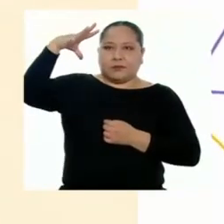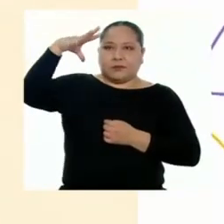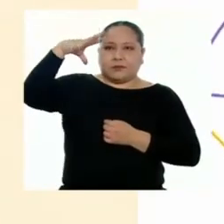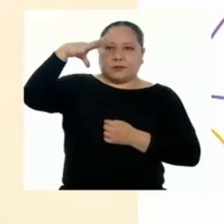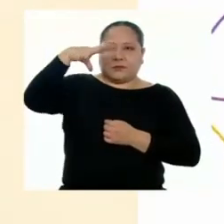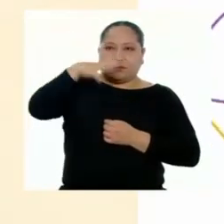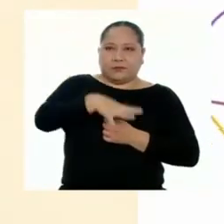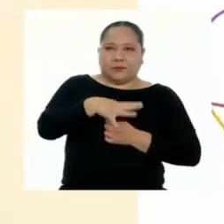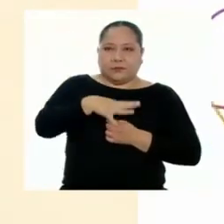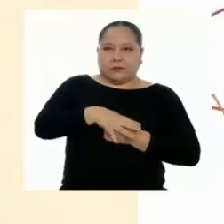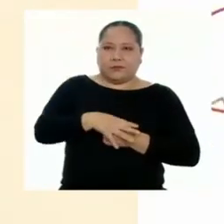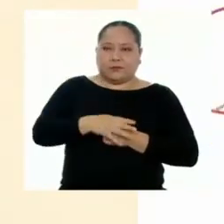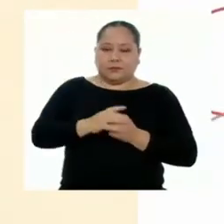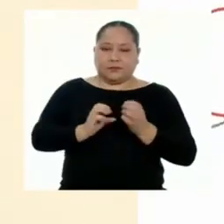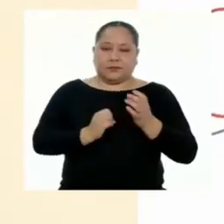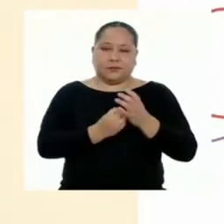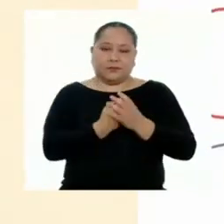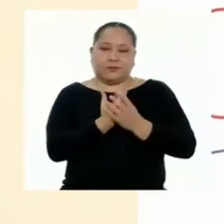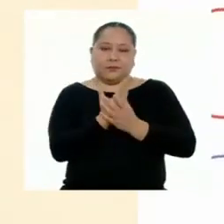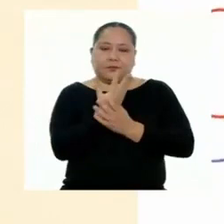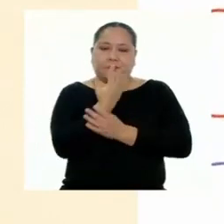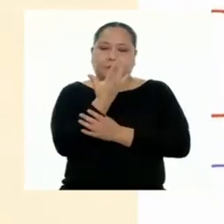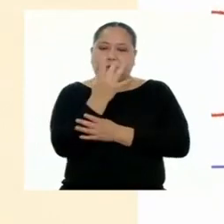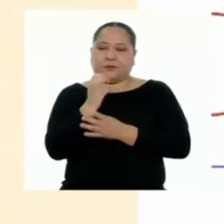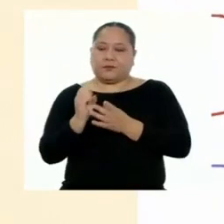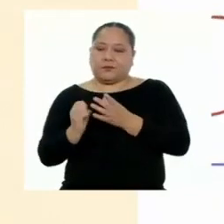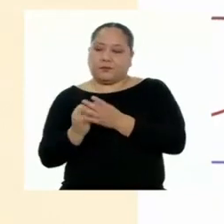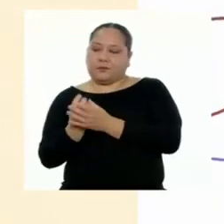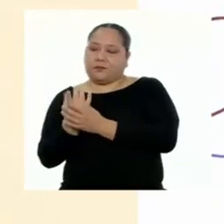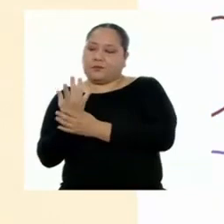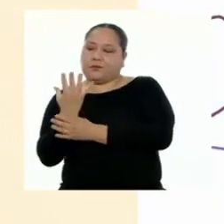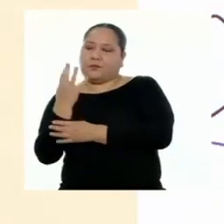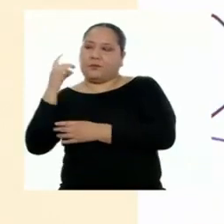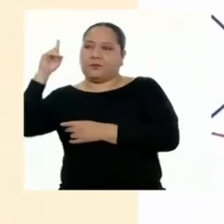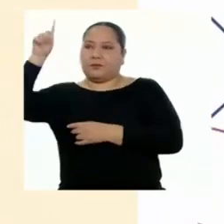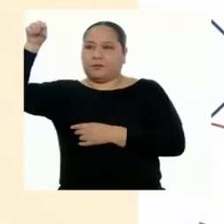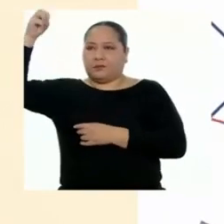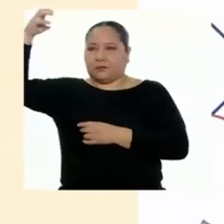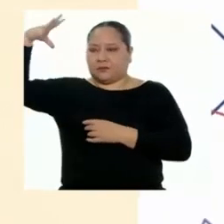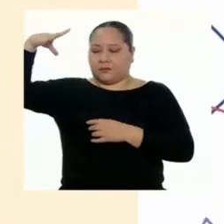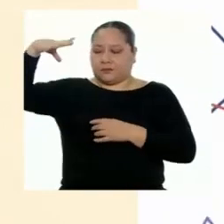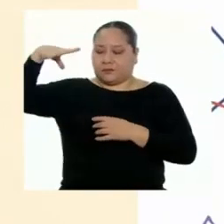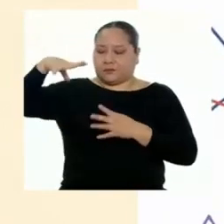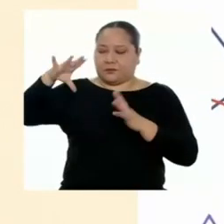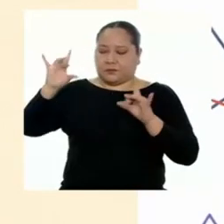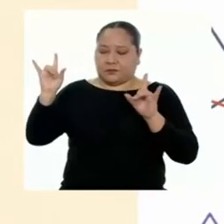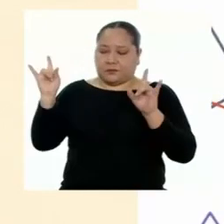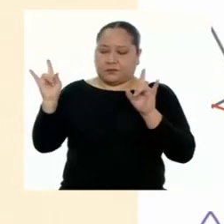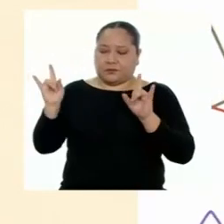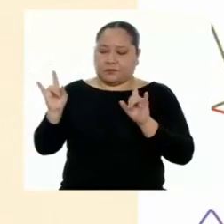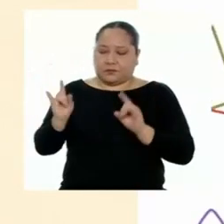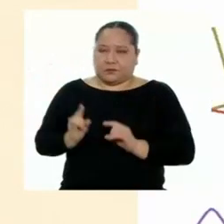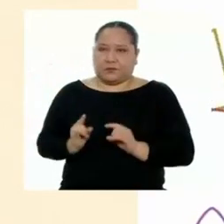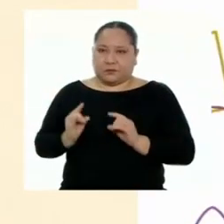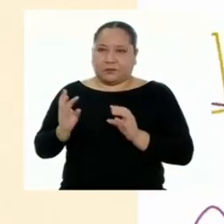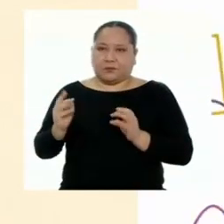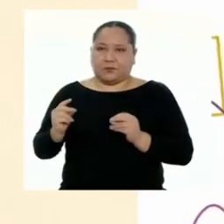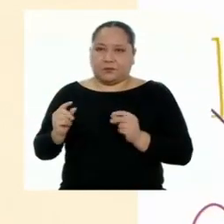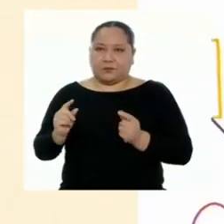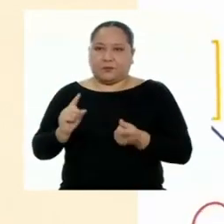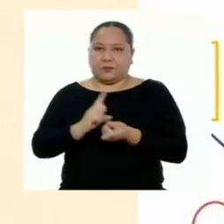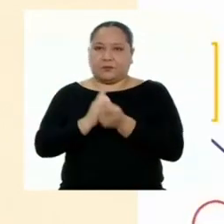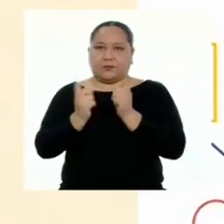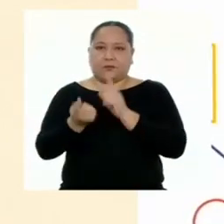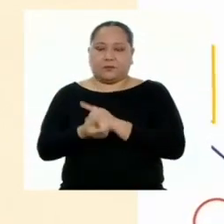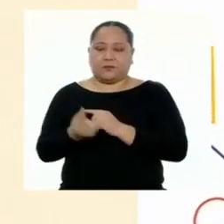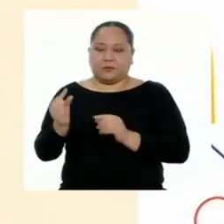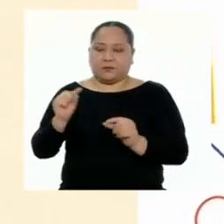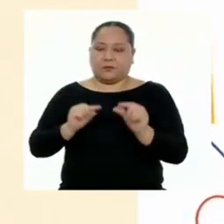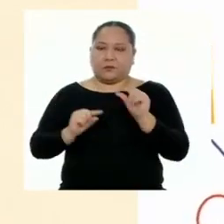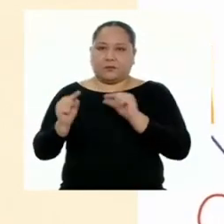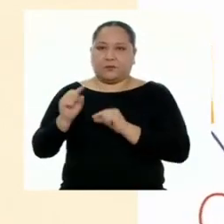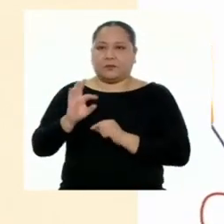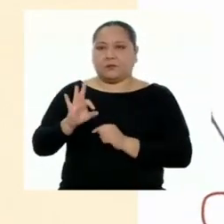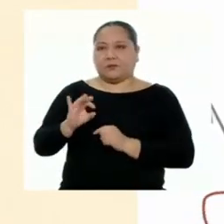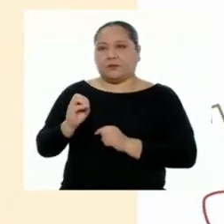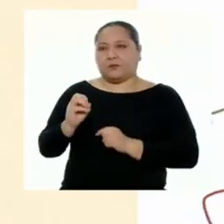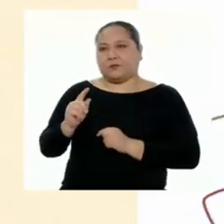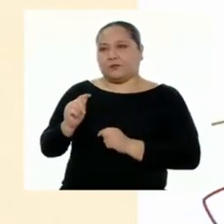ecosistemas como energía luminosa a través de las plantas y éstas lo transforman en energía química por acción de la